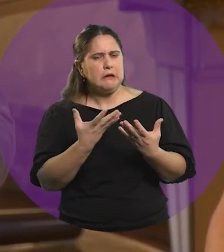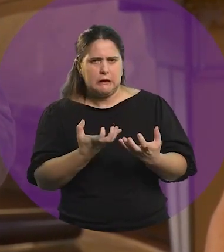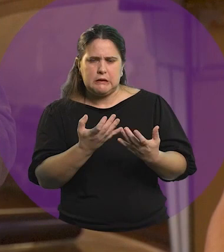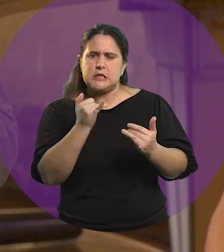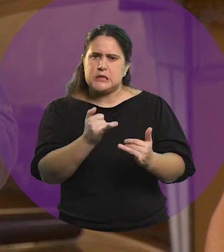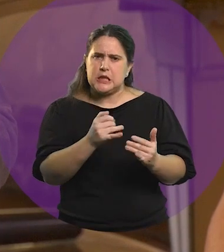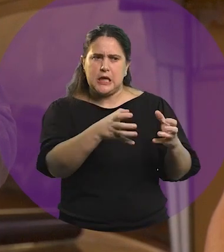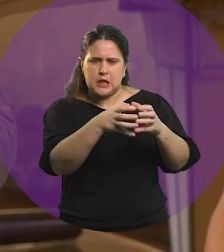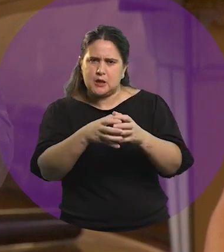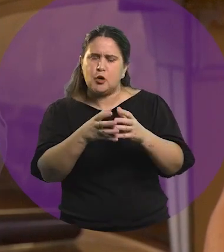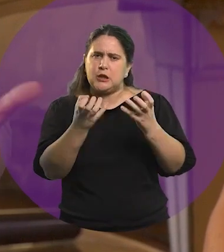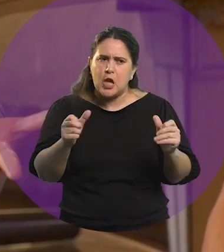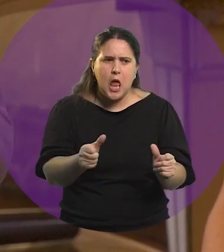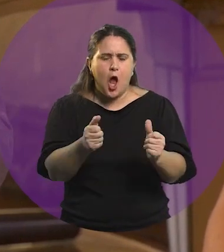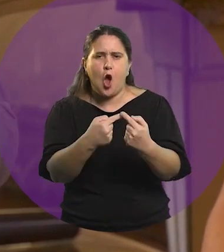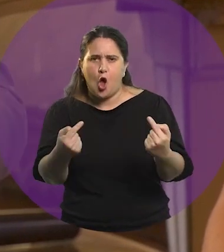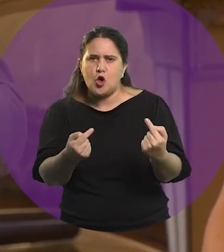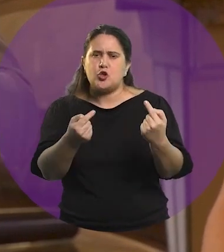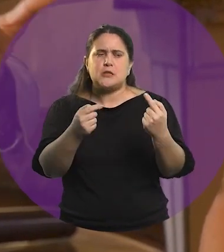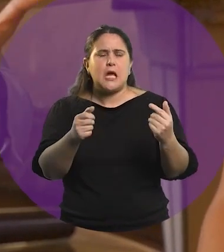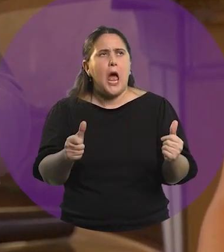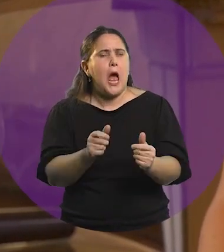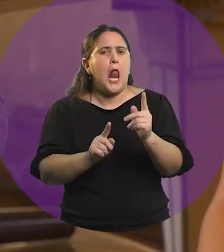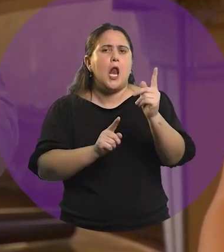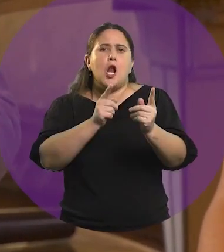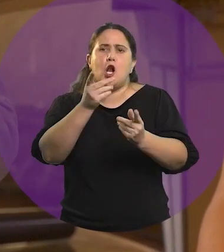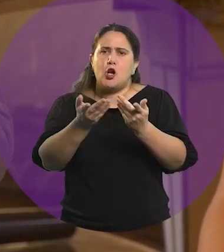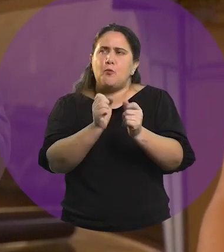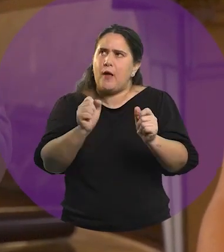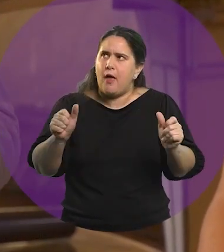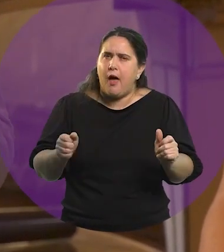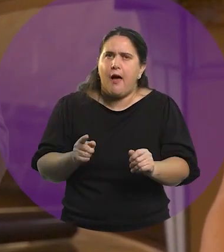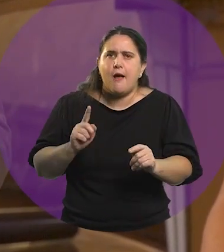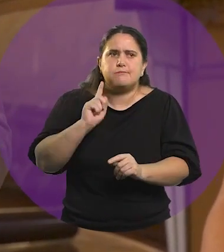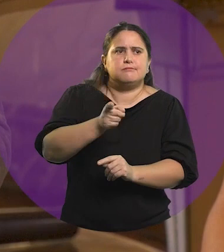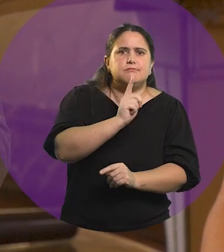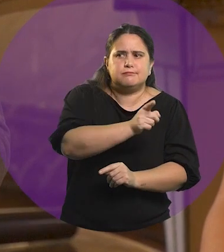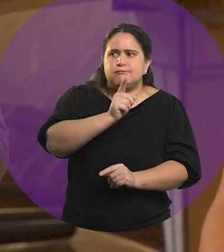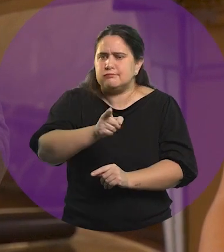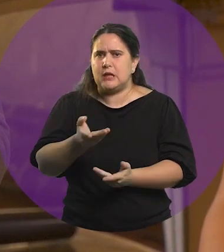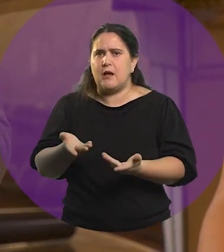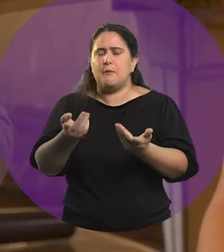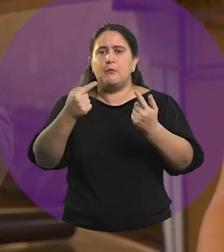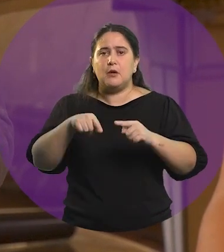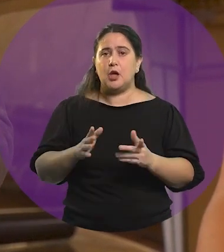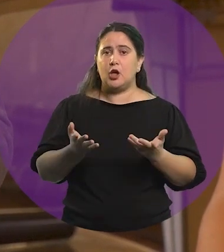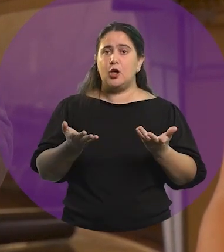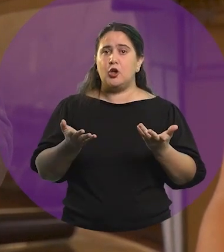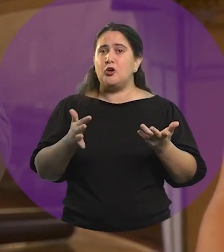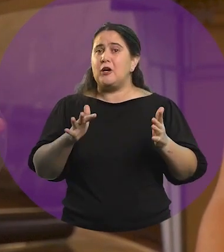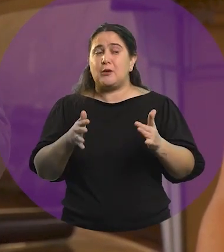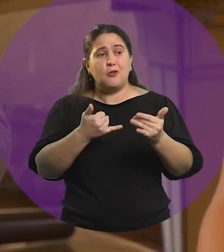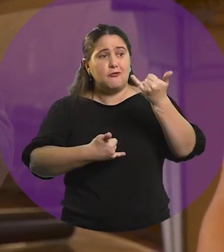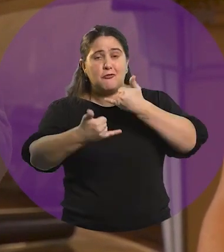en todos los equipos de hacer cosas, de hacer algo, de tomar acciones en todos los programas, pero que